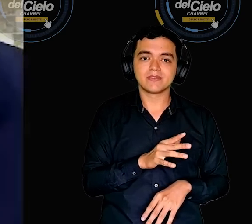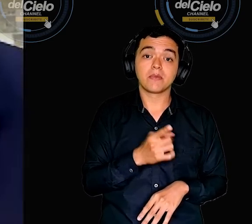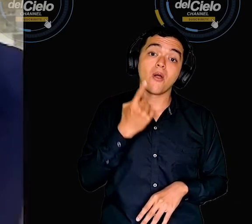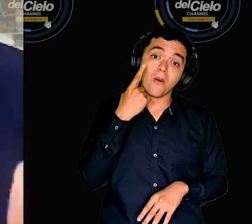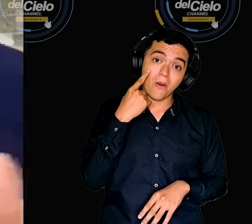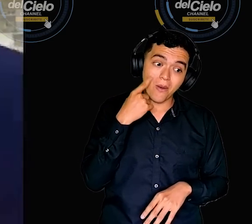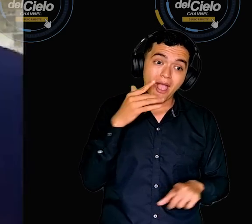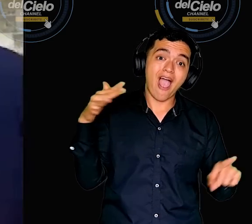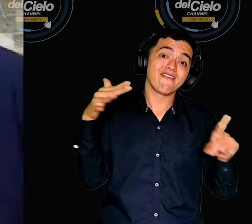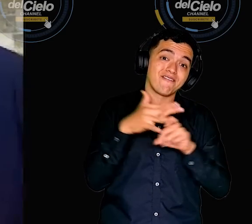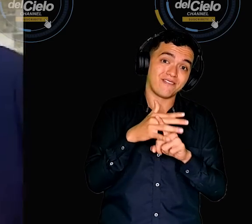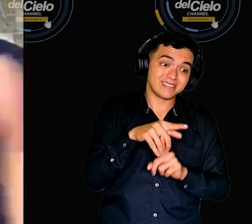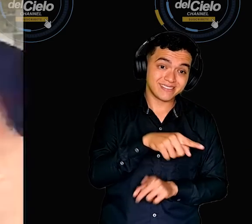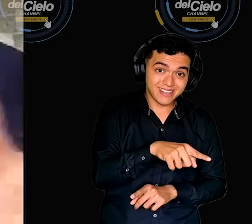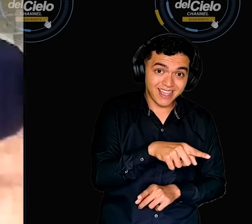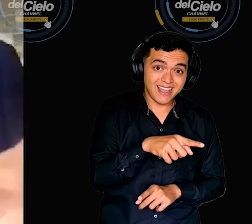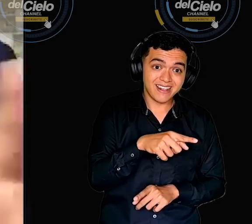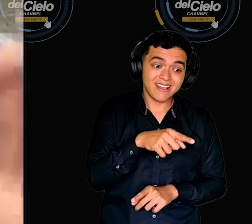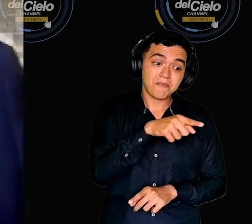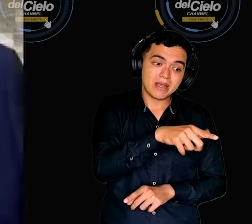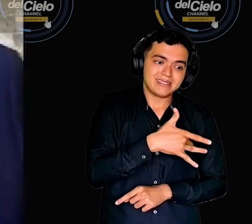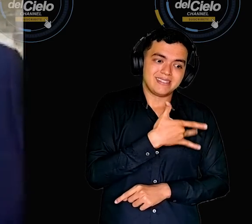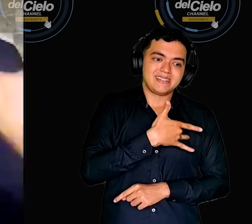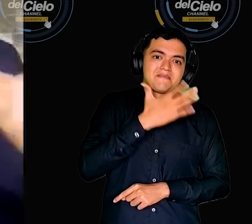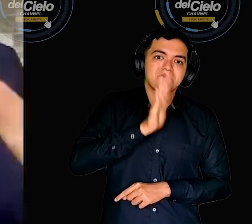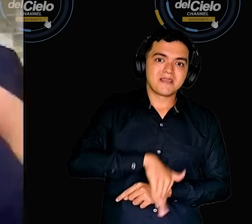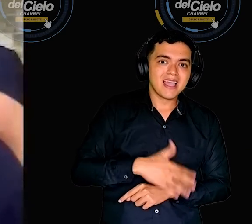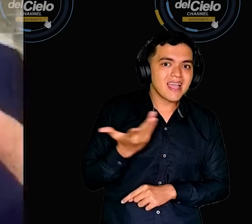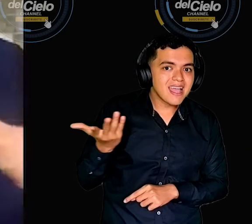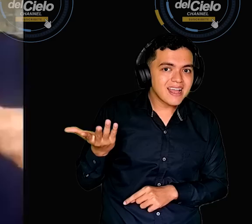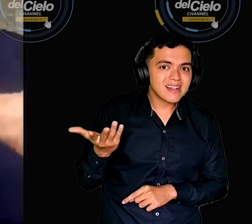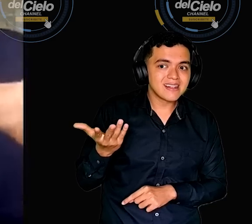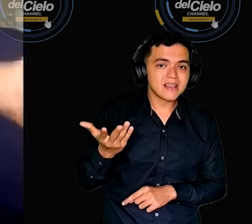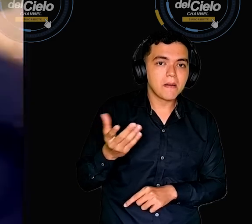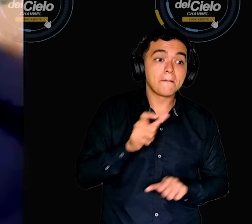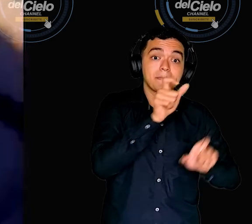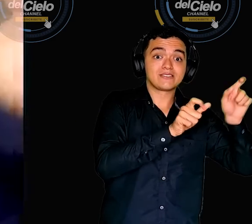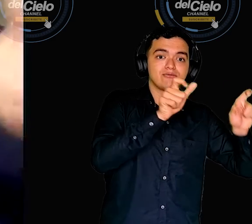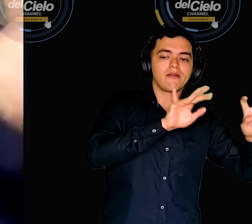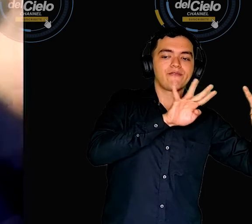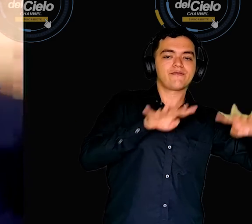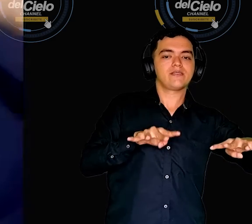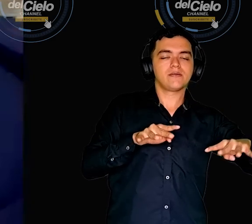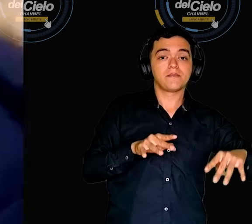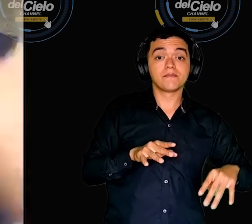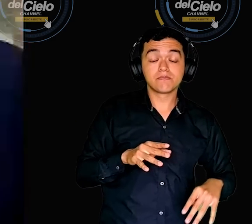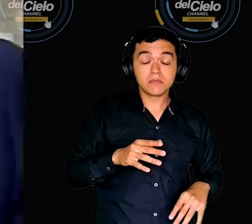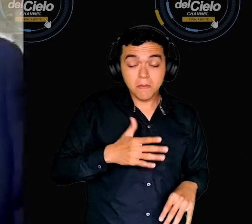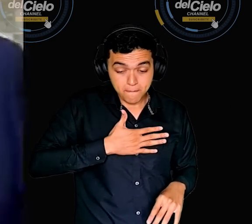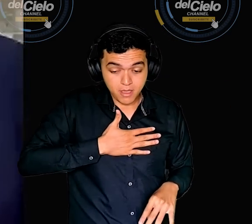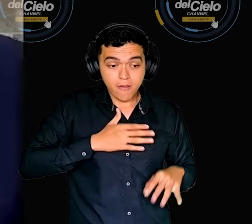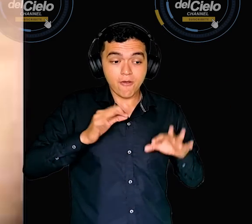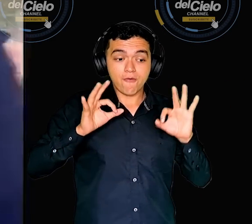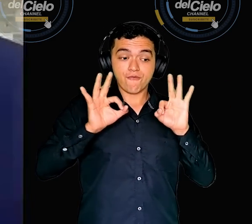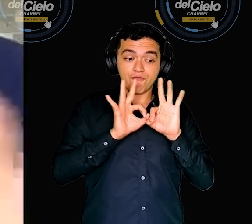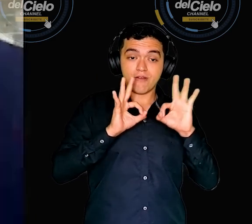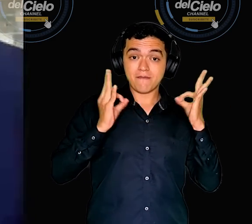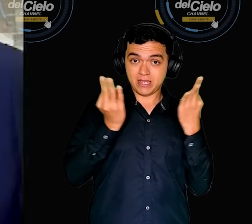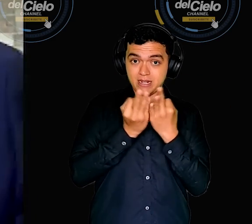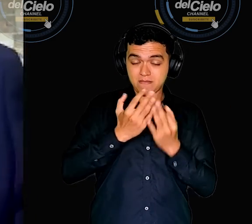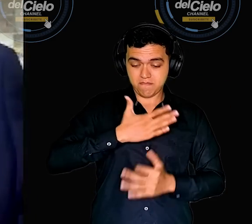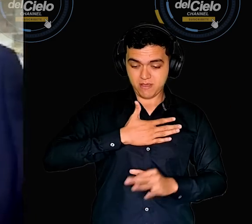hizo un milagro. Y no podemos hacer ahora justificación de las acciones de las personas porque Dios logró enderezar las